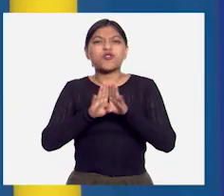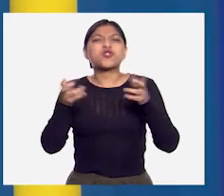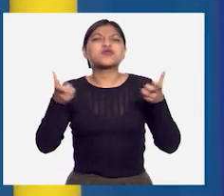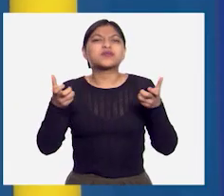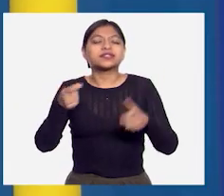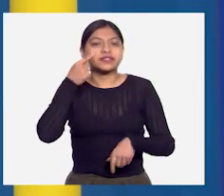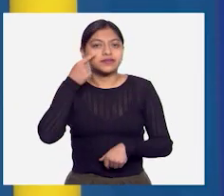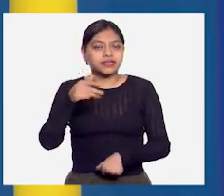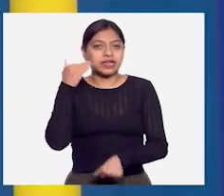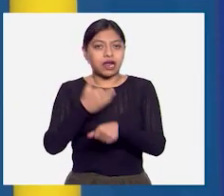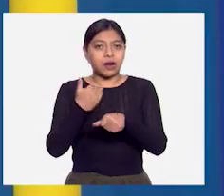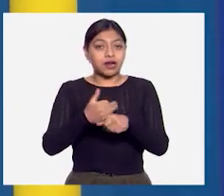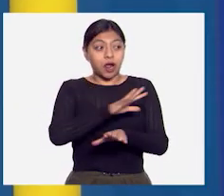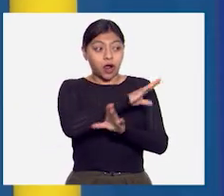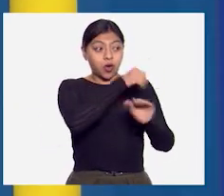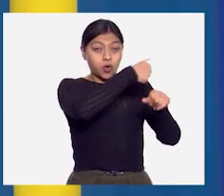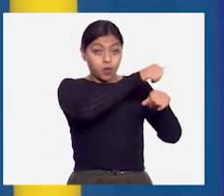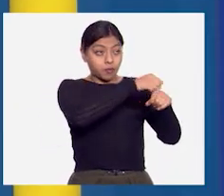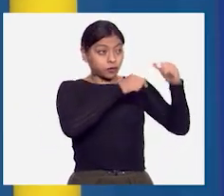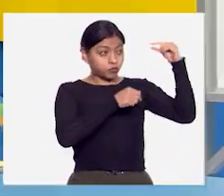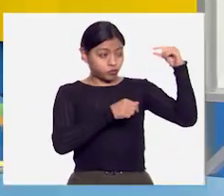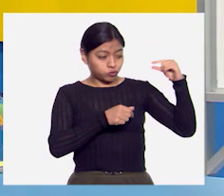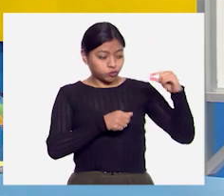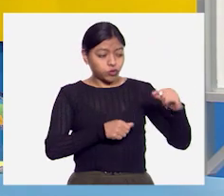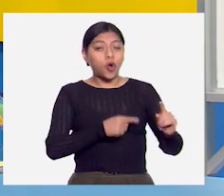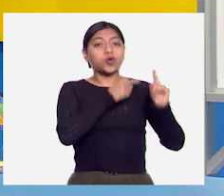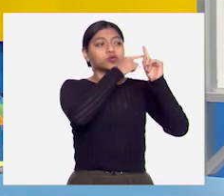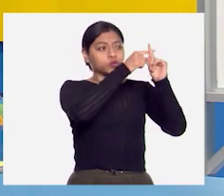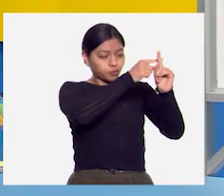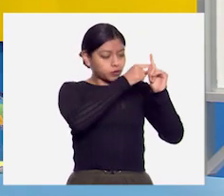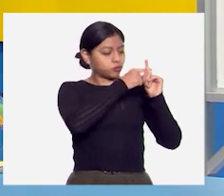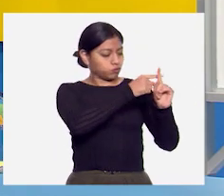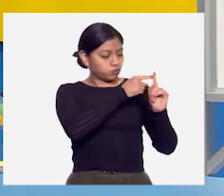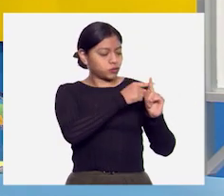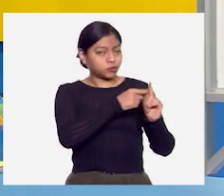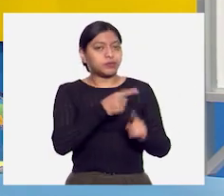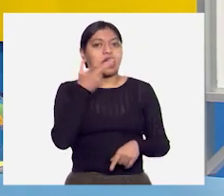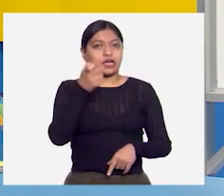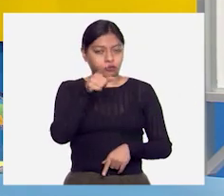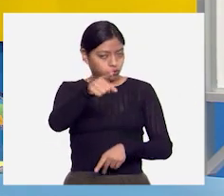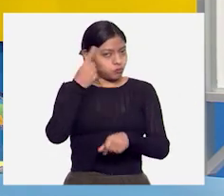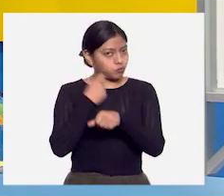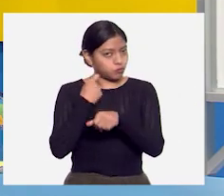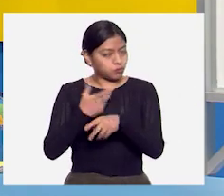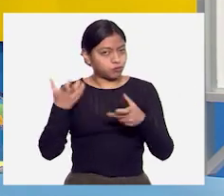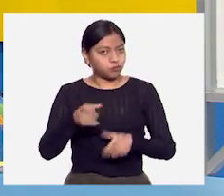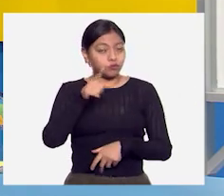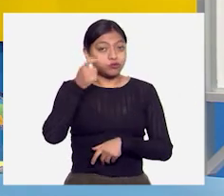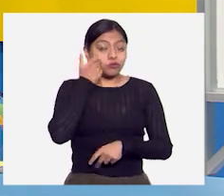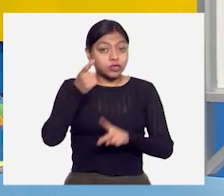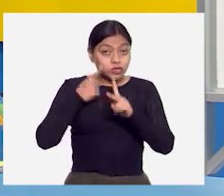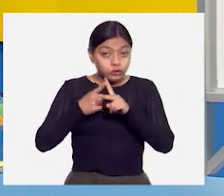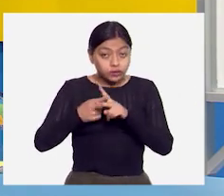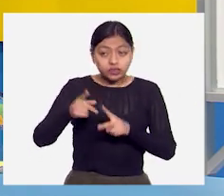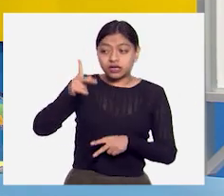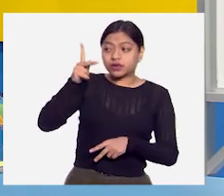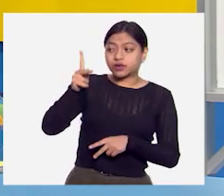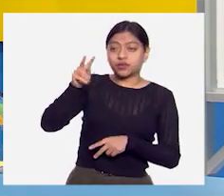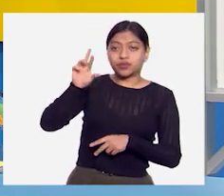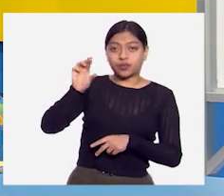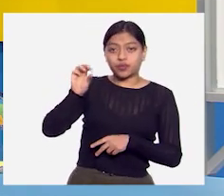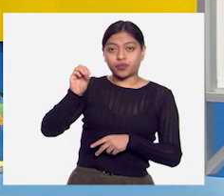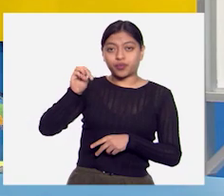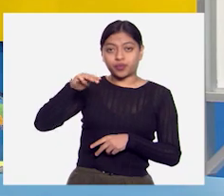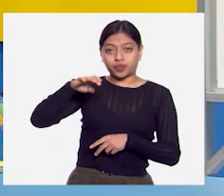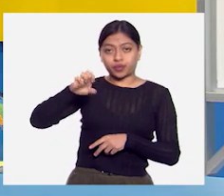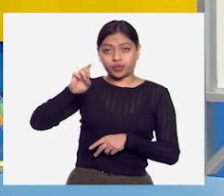¿Era algo así como se suman todos los datos? Sí, eso se hace primero para calcularla, pero falta